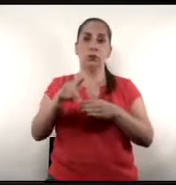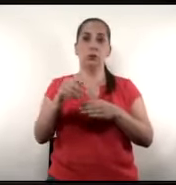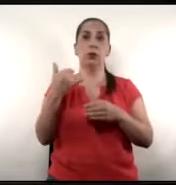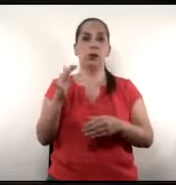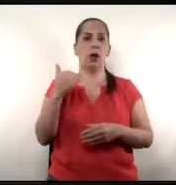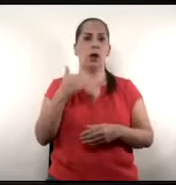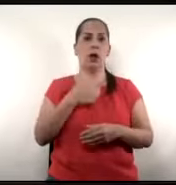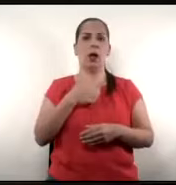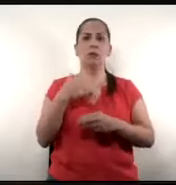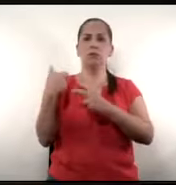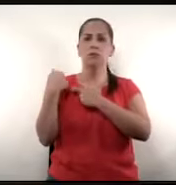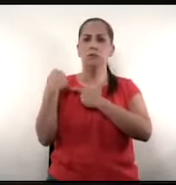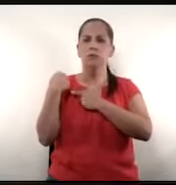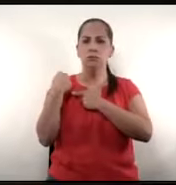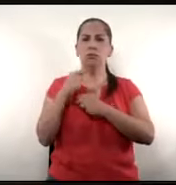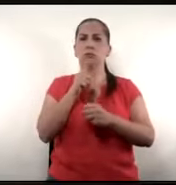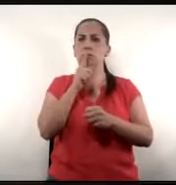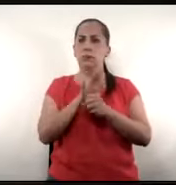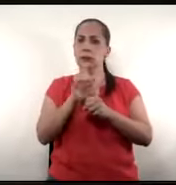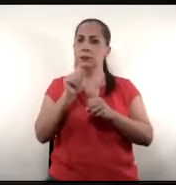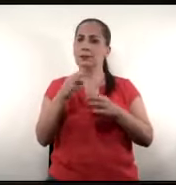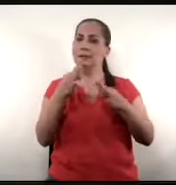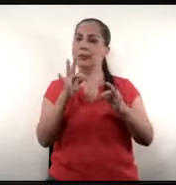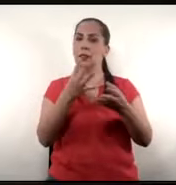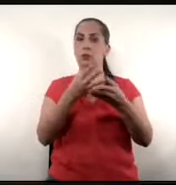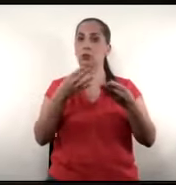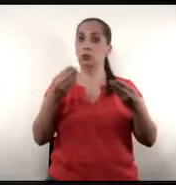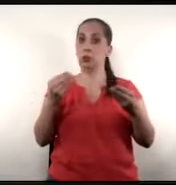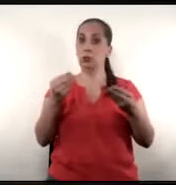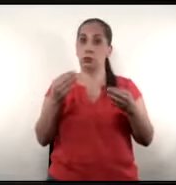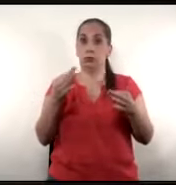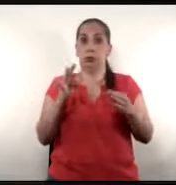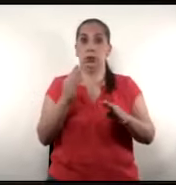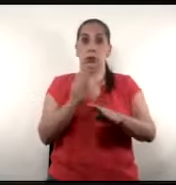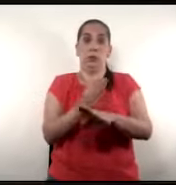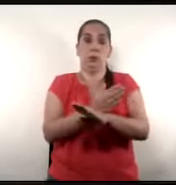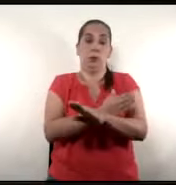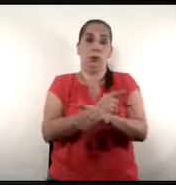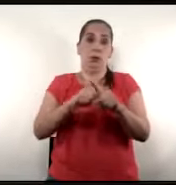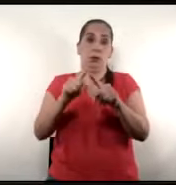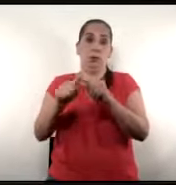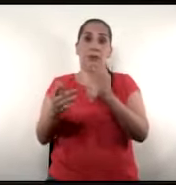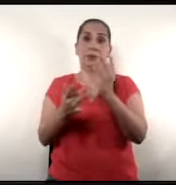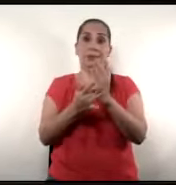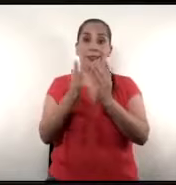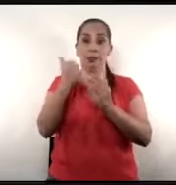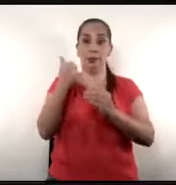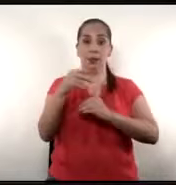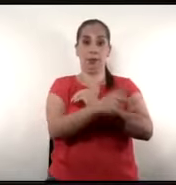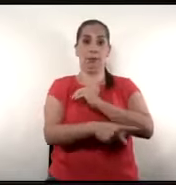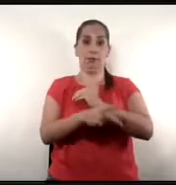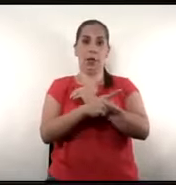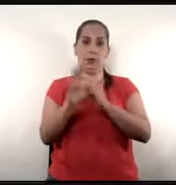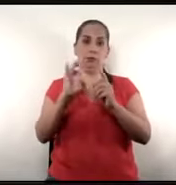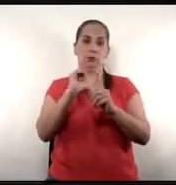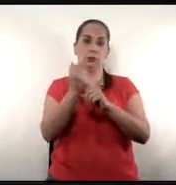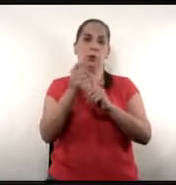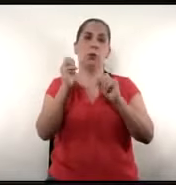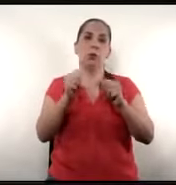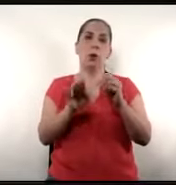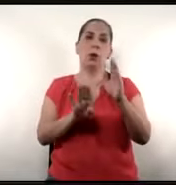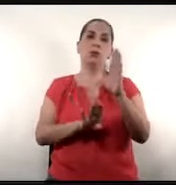la responsabilidad de proponer soluciones y mejores técnicas que permitan que el país y la sociedad pueda tener